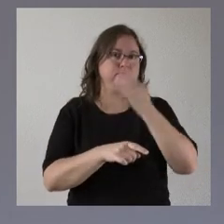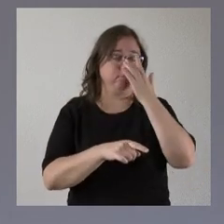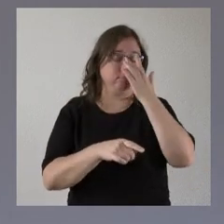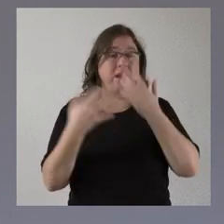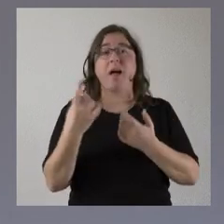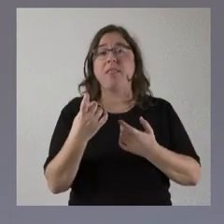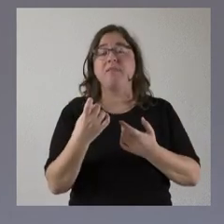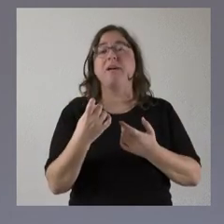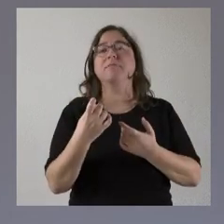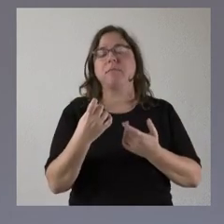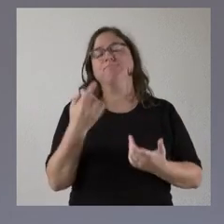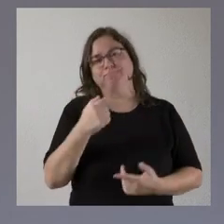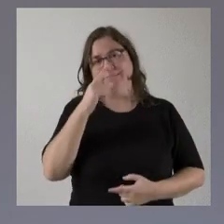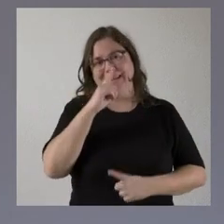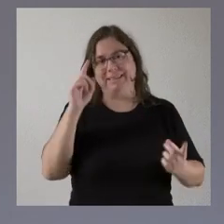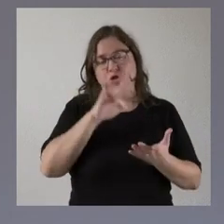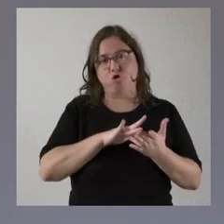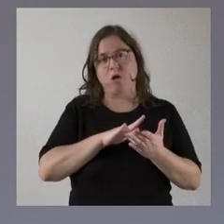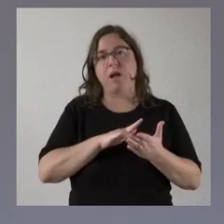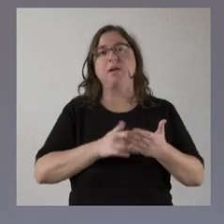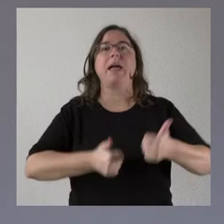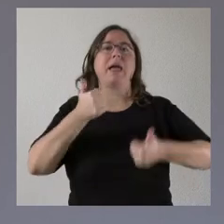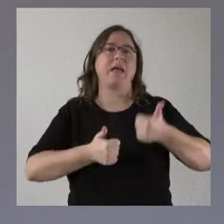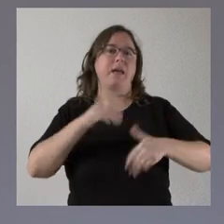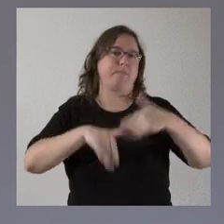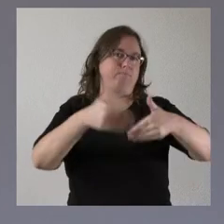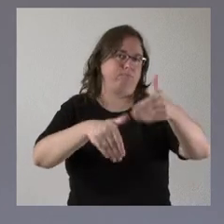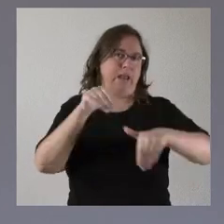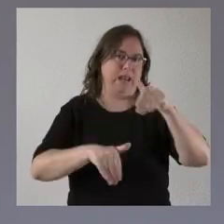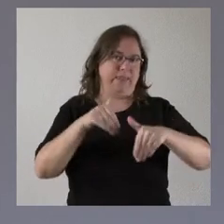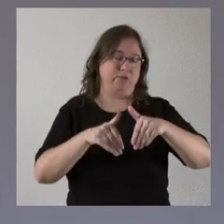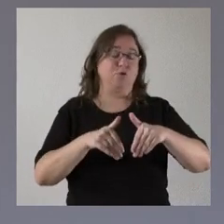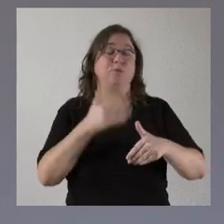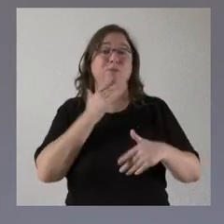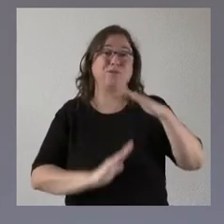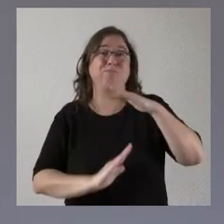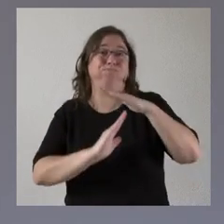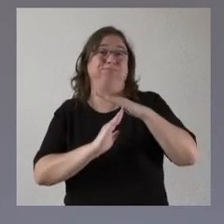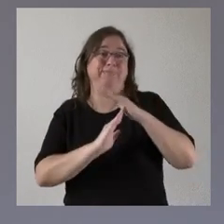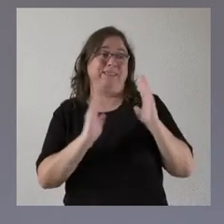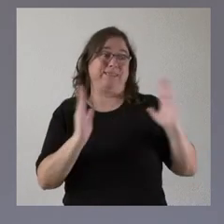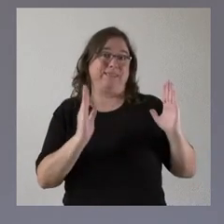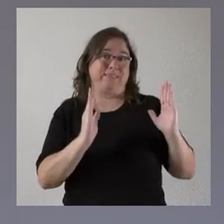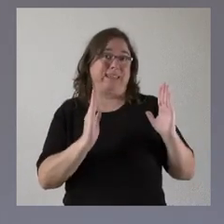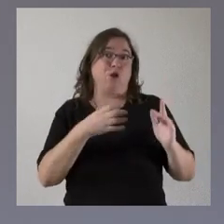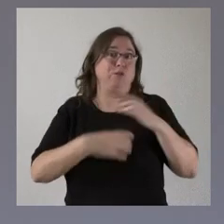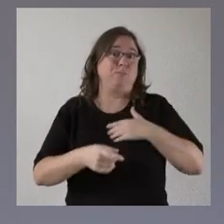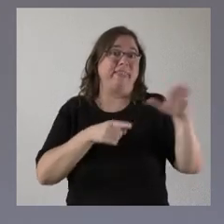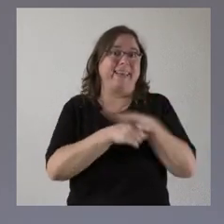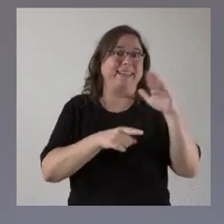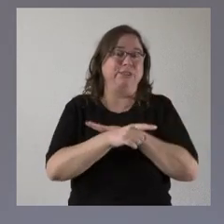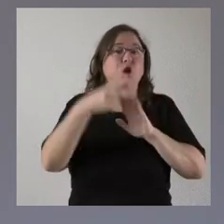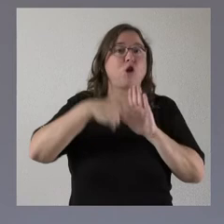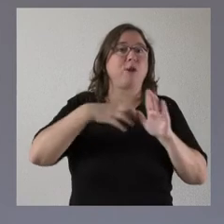tener en cuenta que este año ha habido un proceso electoral con lo cual ha habido un impasse en los que no es posible tramitar determinadas